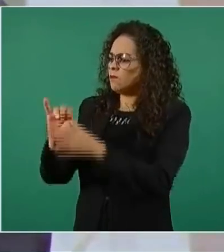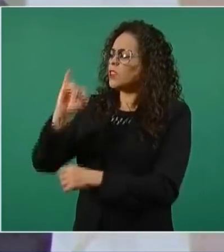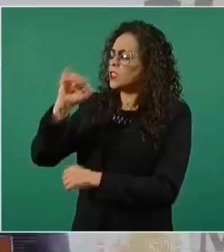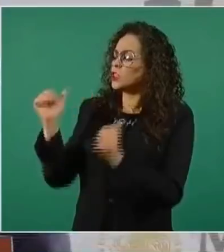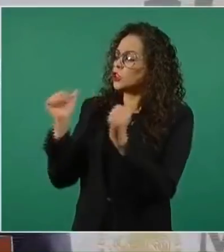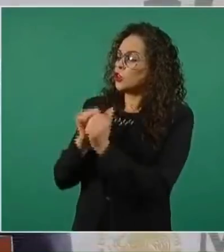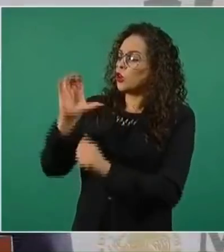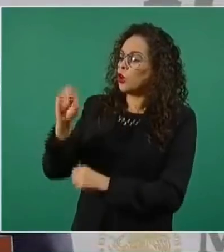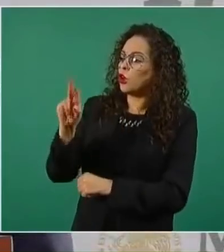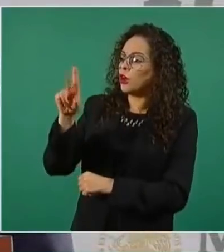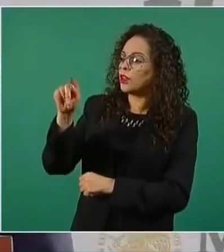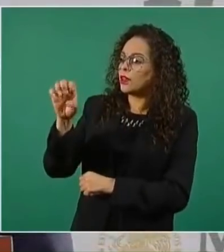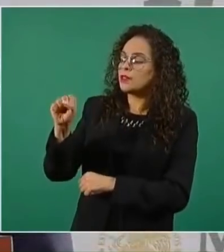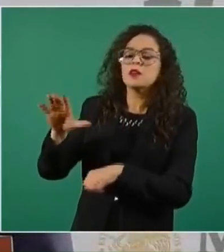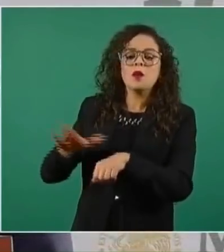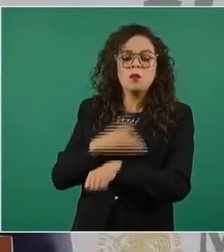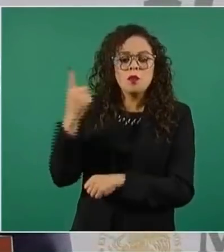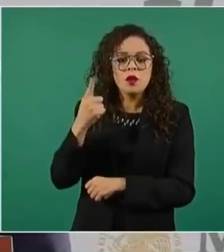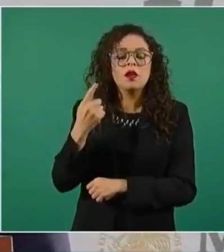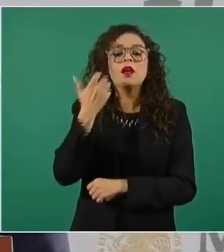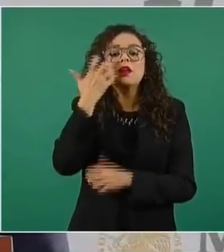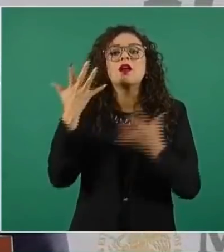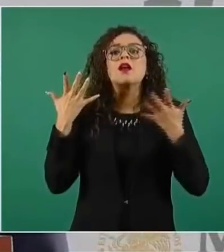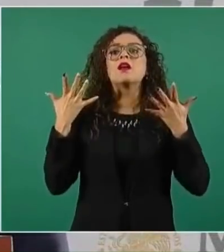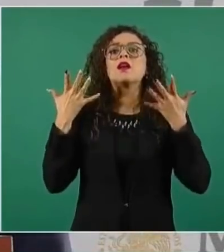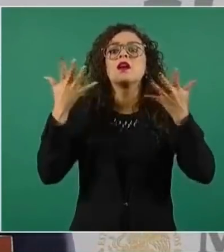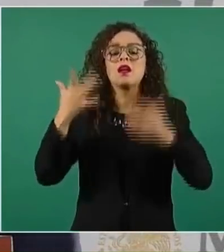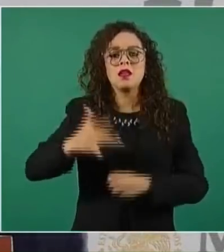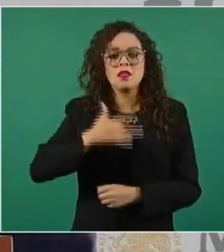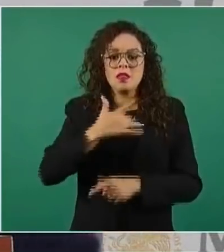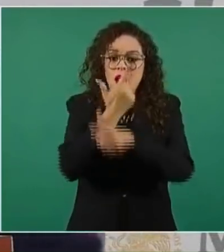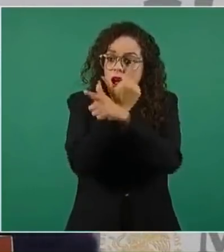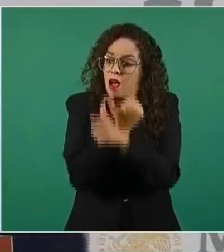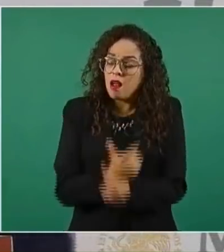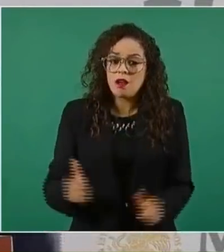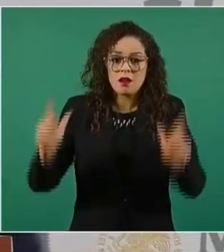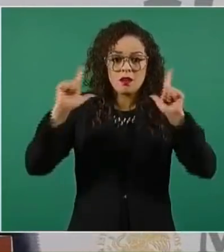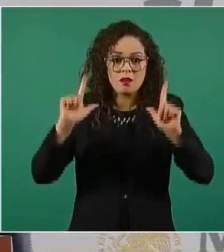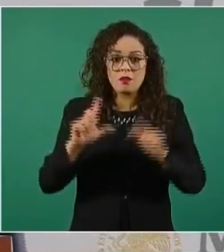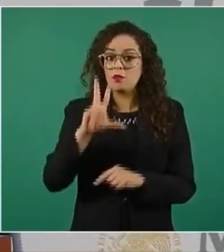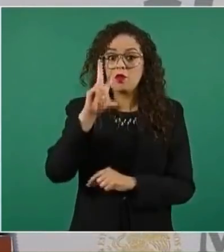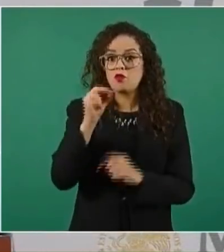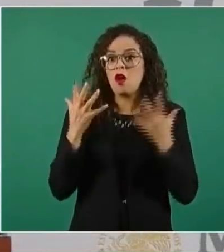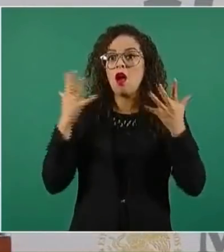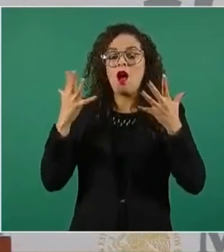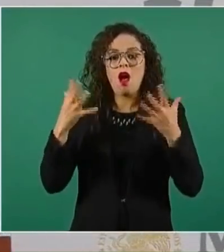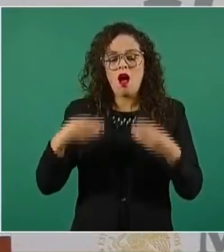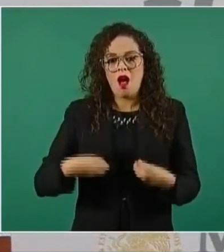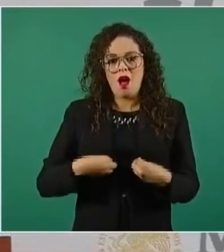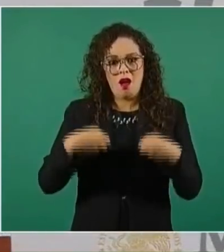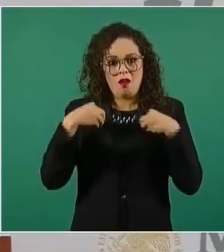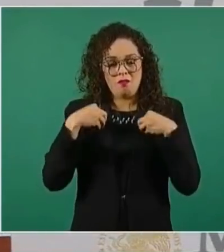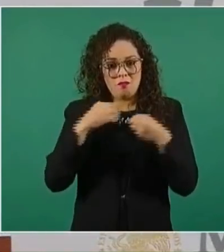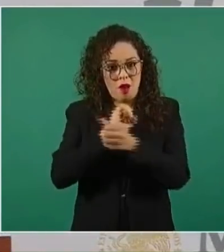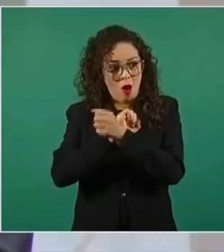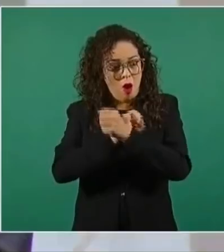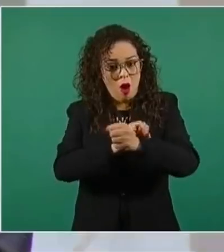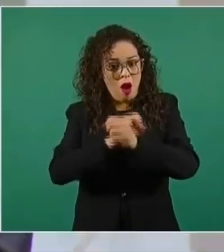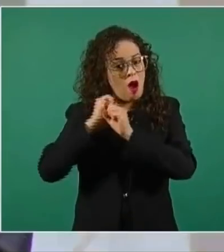por sentirse libres y no por vivir como esclavos.